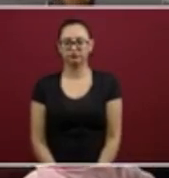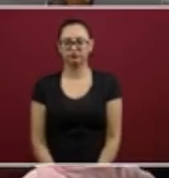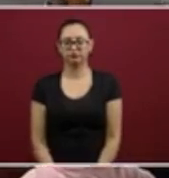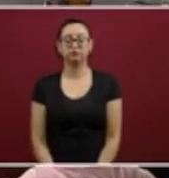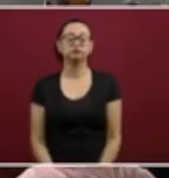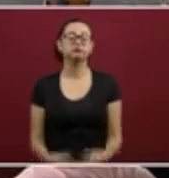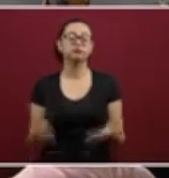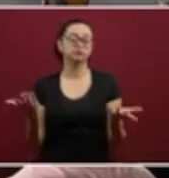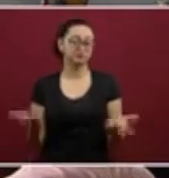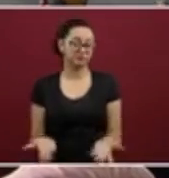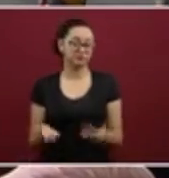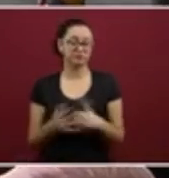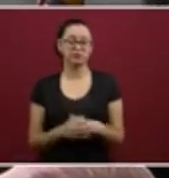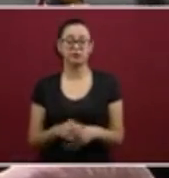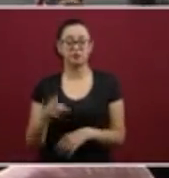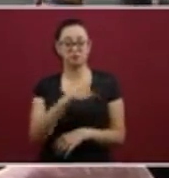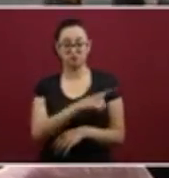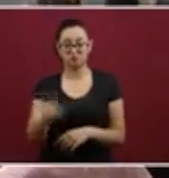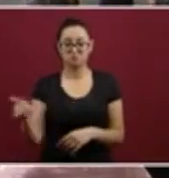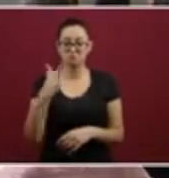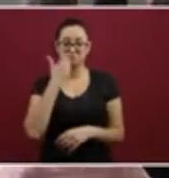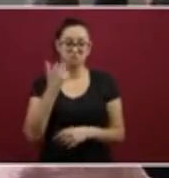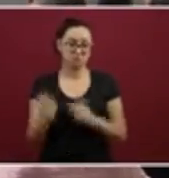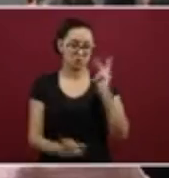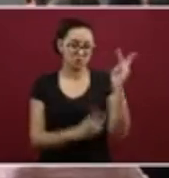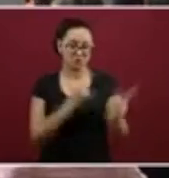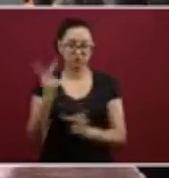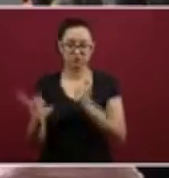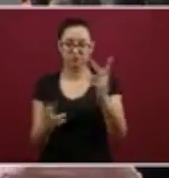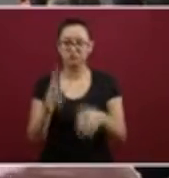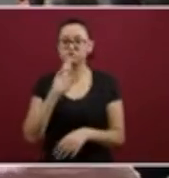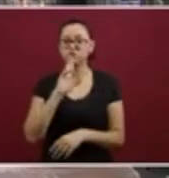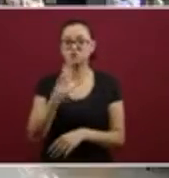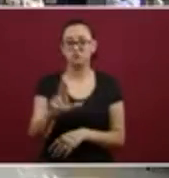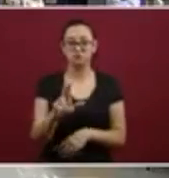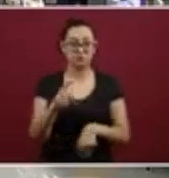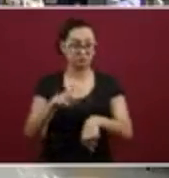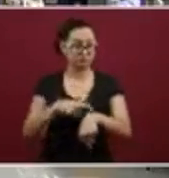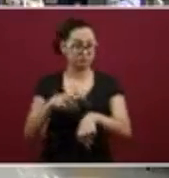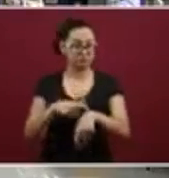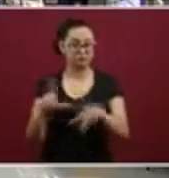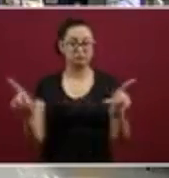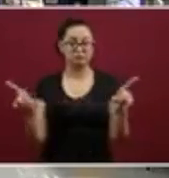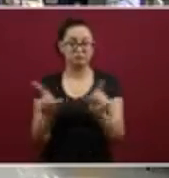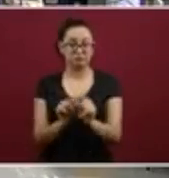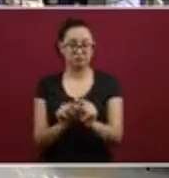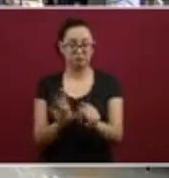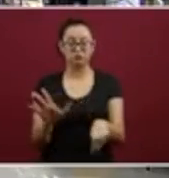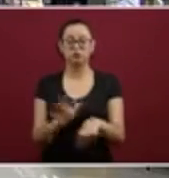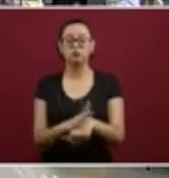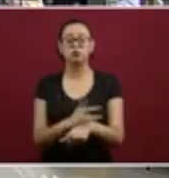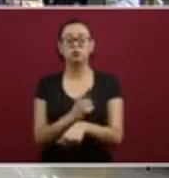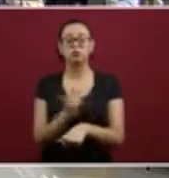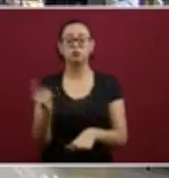abrimos para preguntas y respuestas. No vamos a tardar mucho porque vamos a